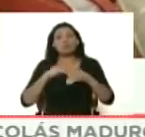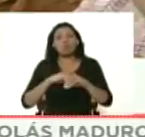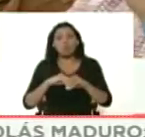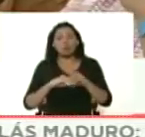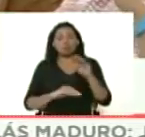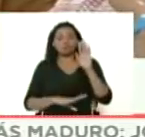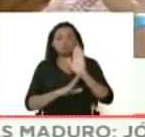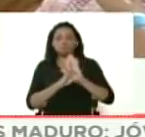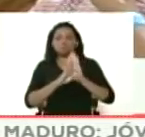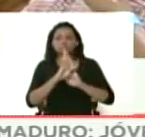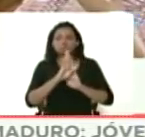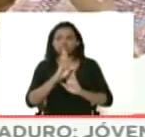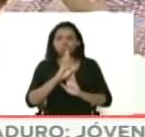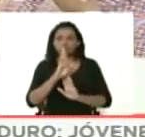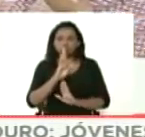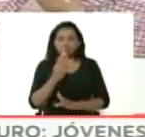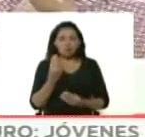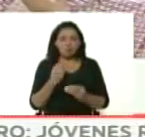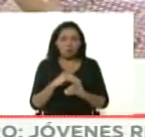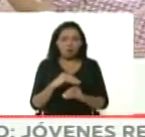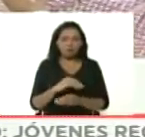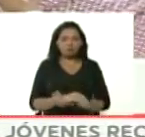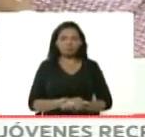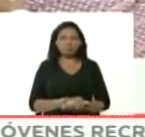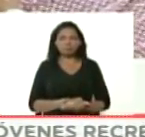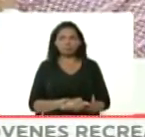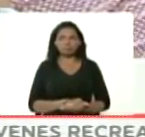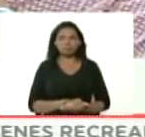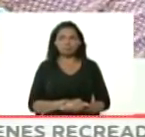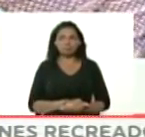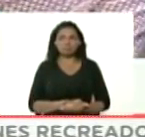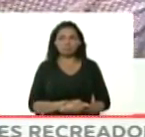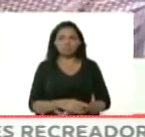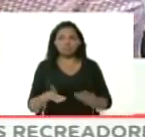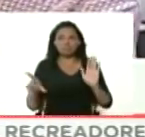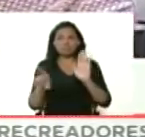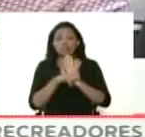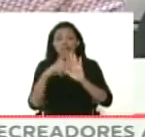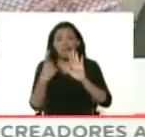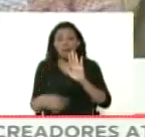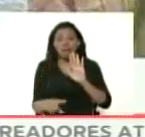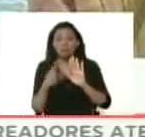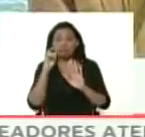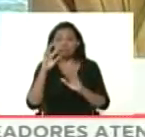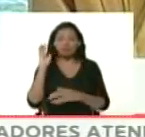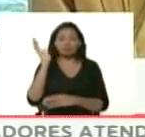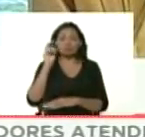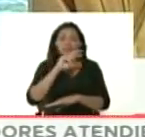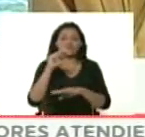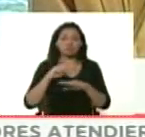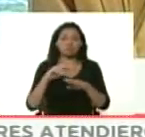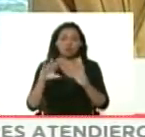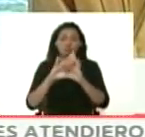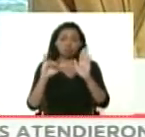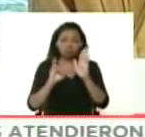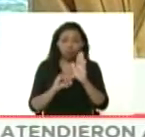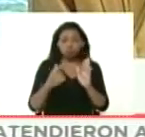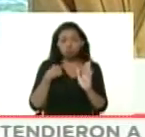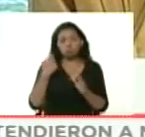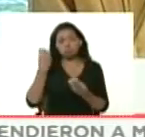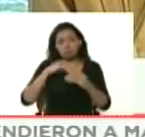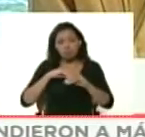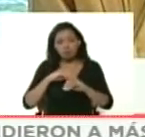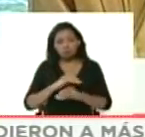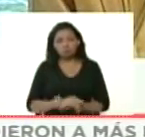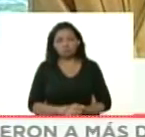elevar la reforma legal ante la Asamblea Nacional Constituyente